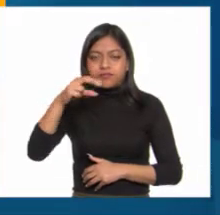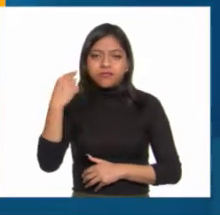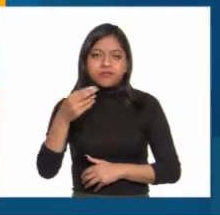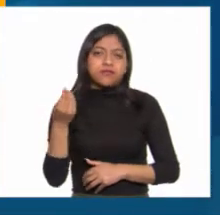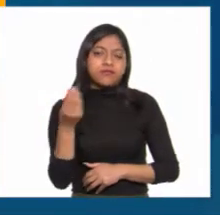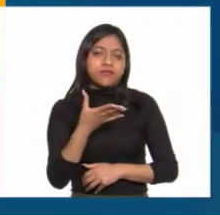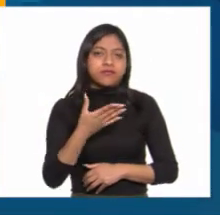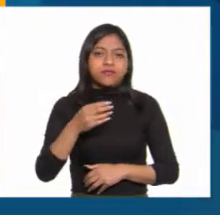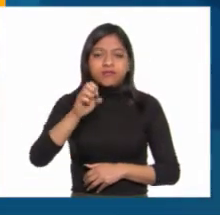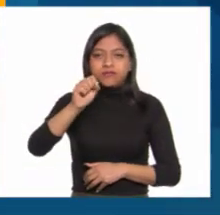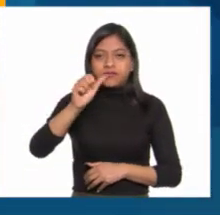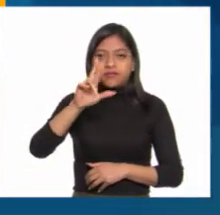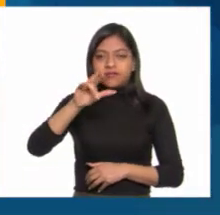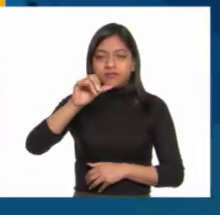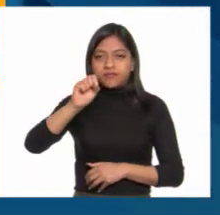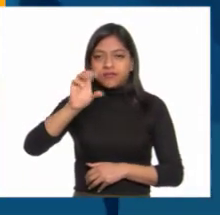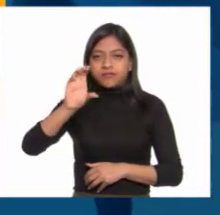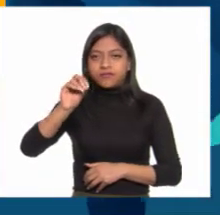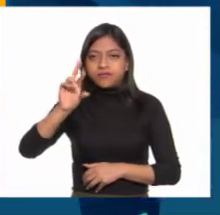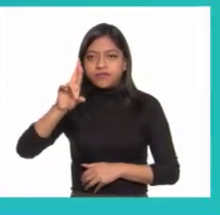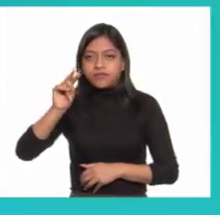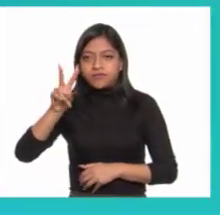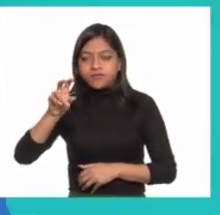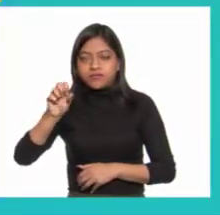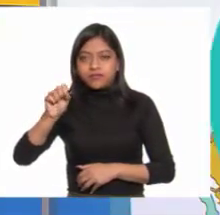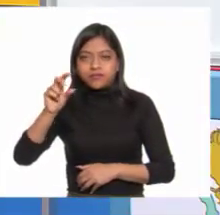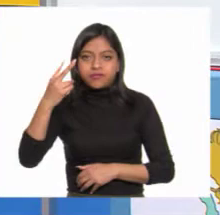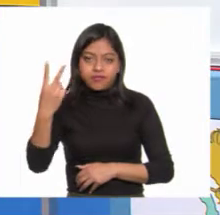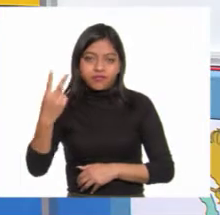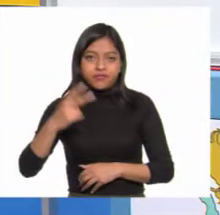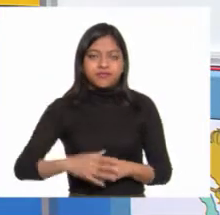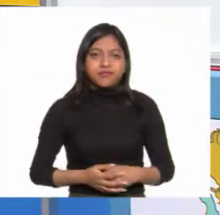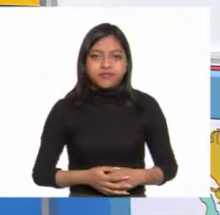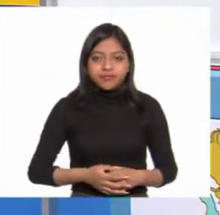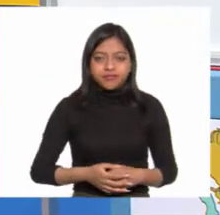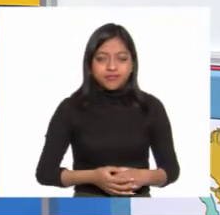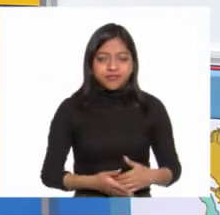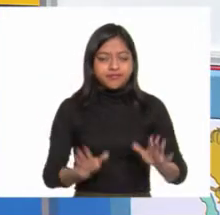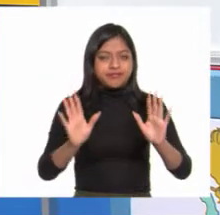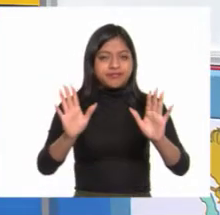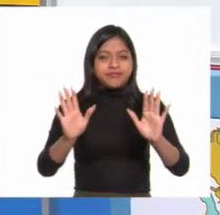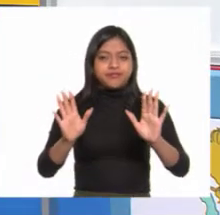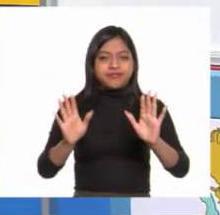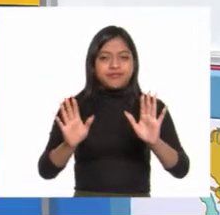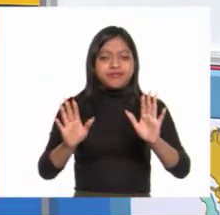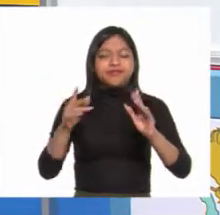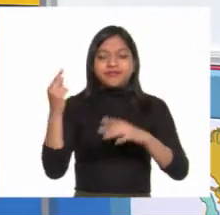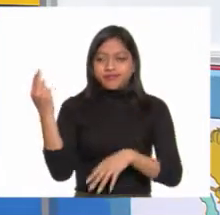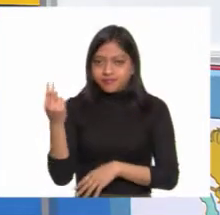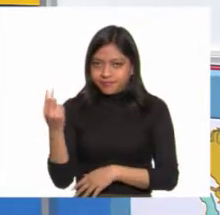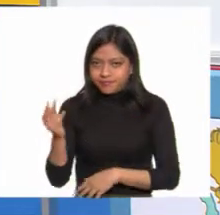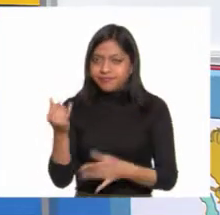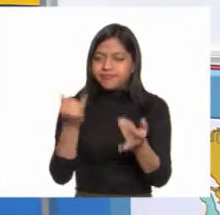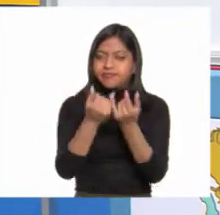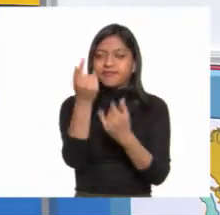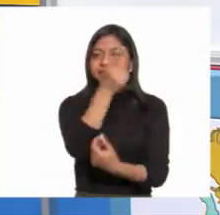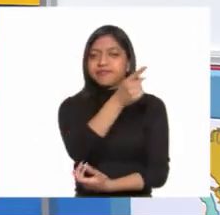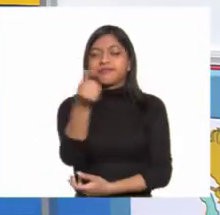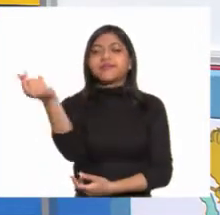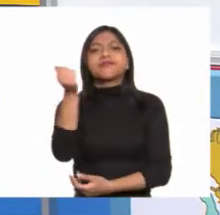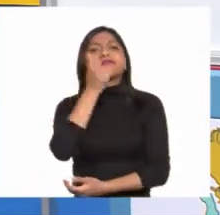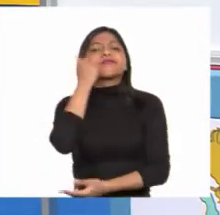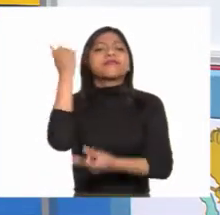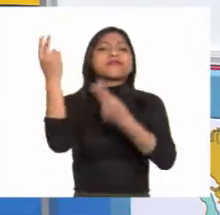SARS-CoV-2. Muchas gracias, Jenny. ¿Me pueden decir, por favor, a Bertón, Jenny y estudiantes que nos están viendo desde